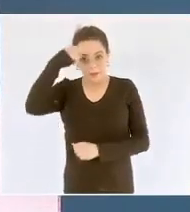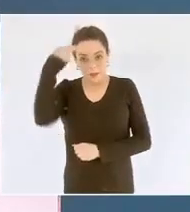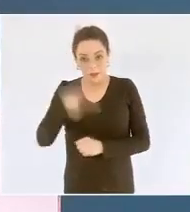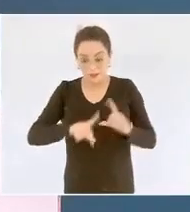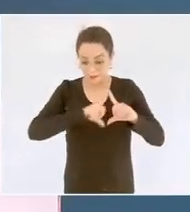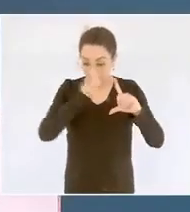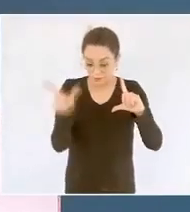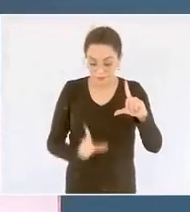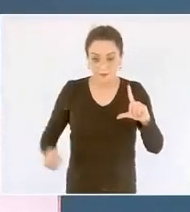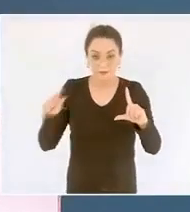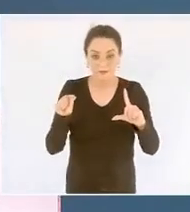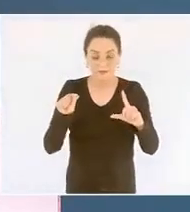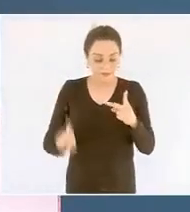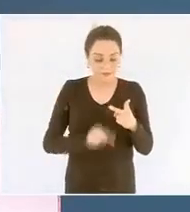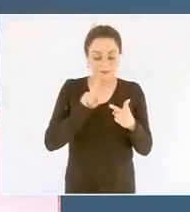2.